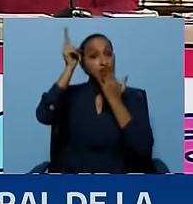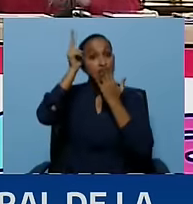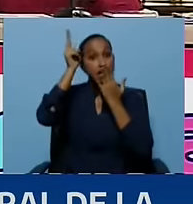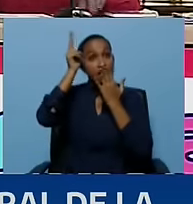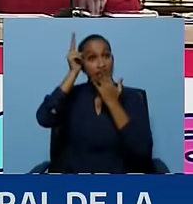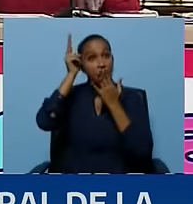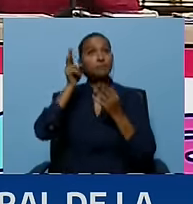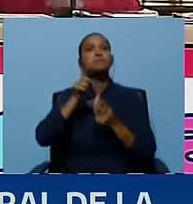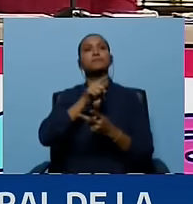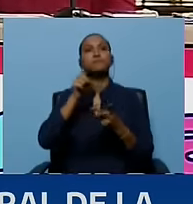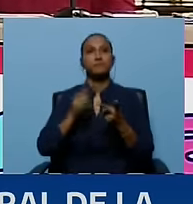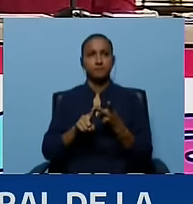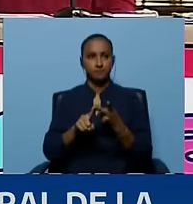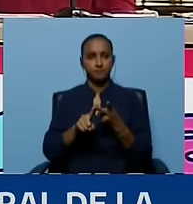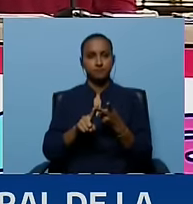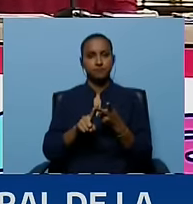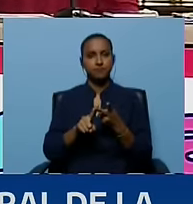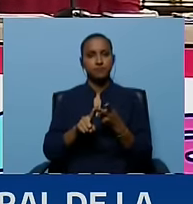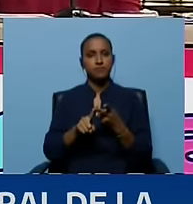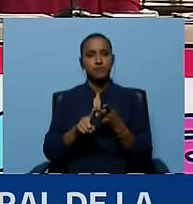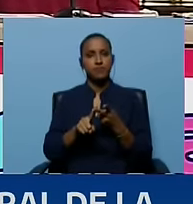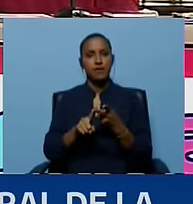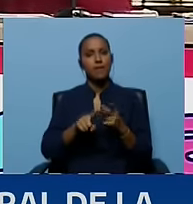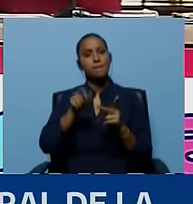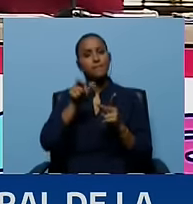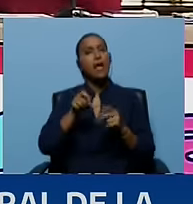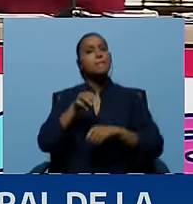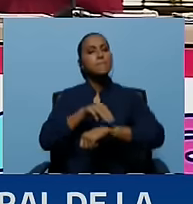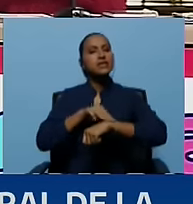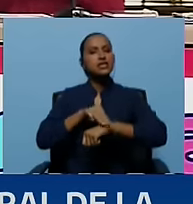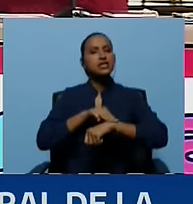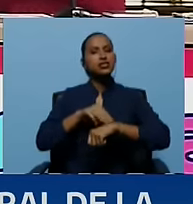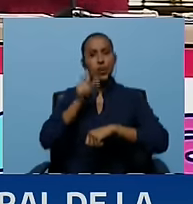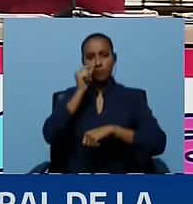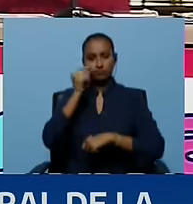Prado, ministro de Comunas,